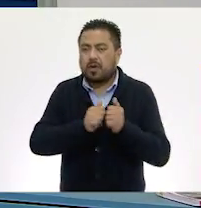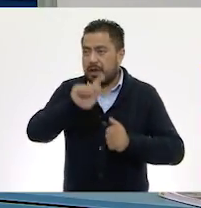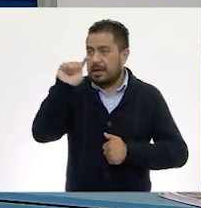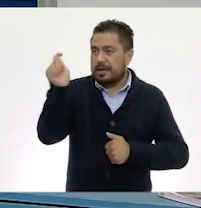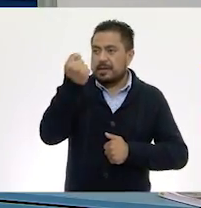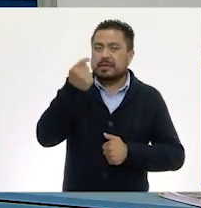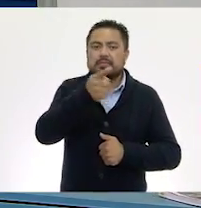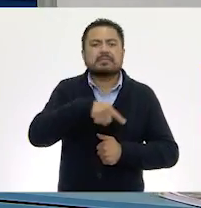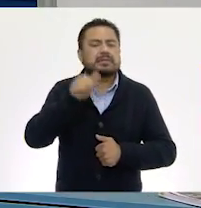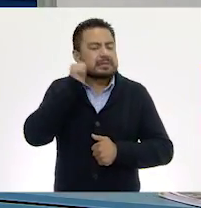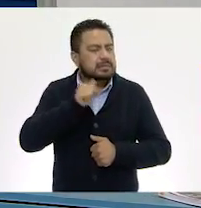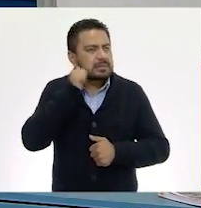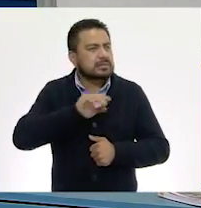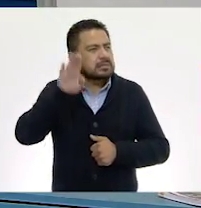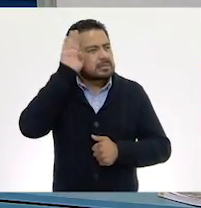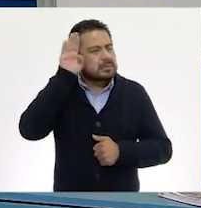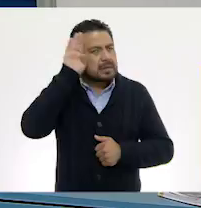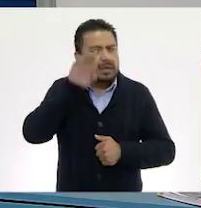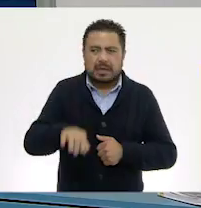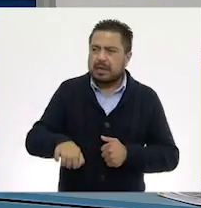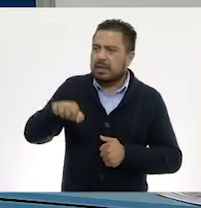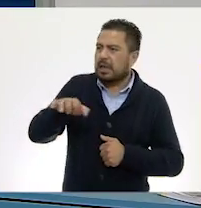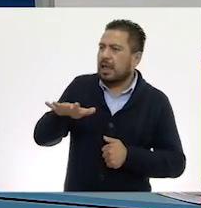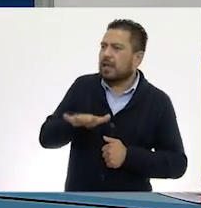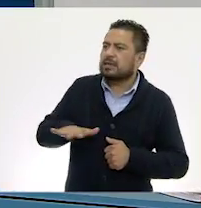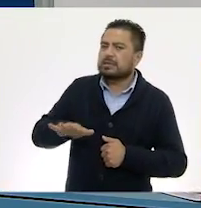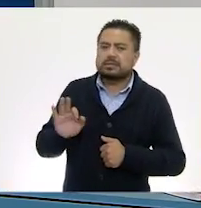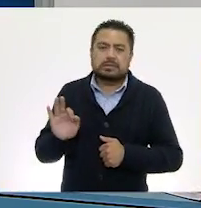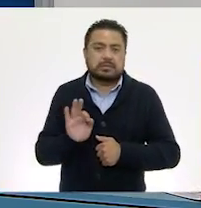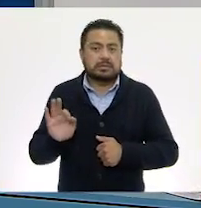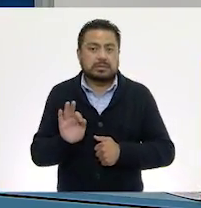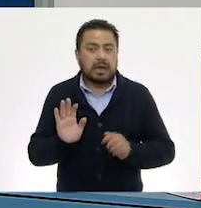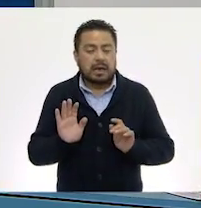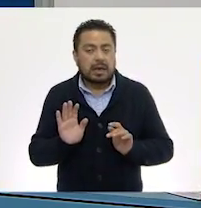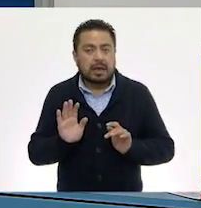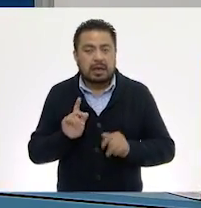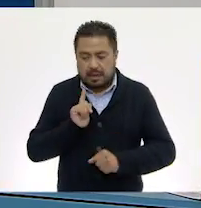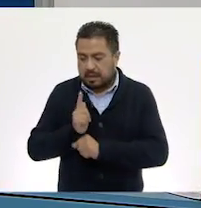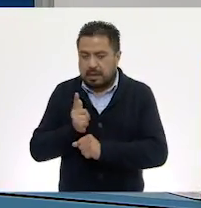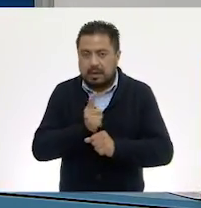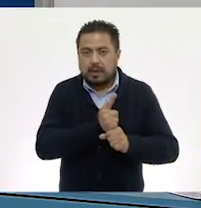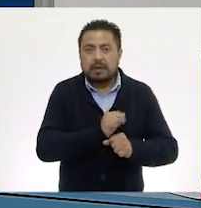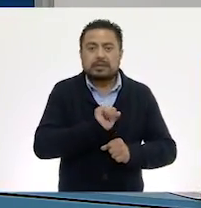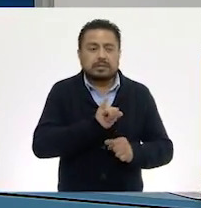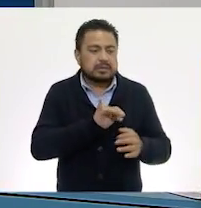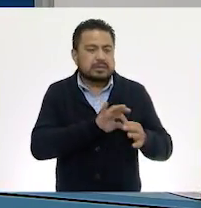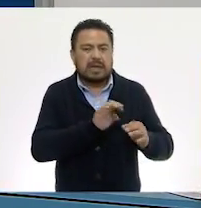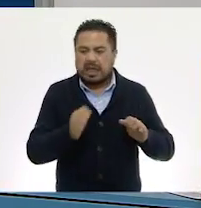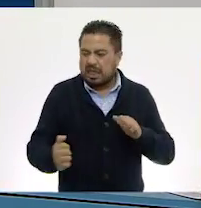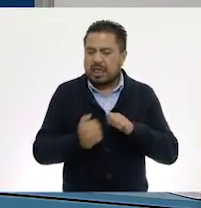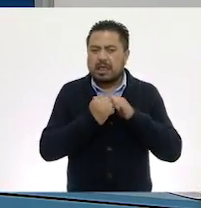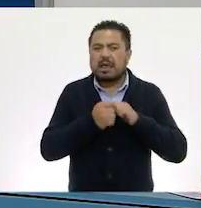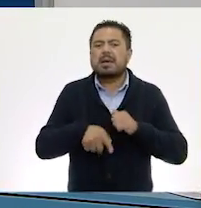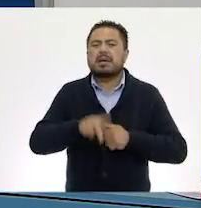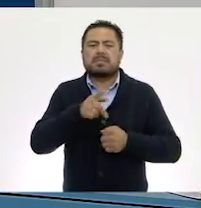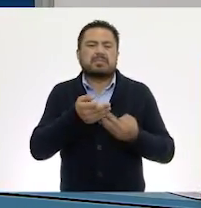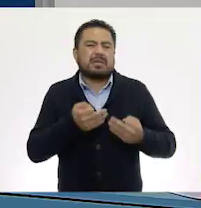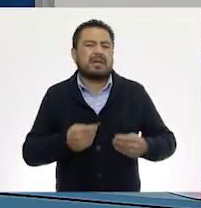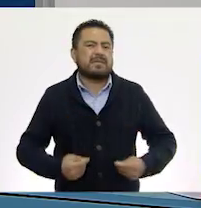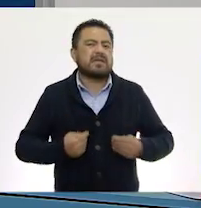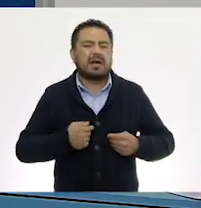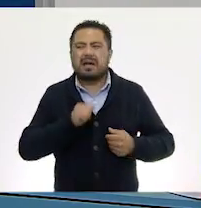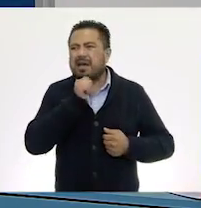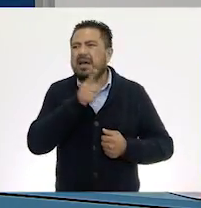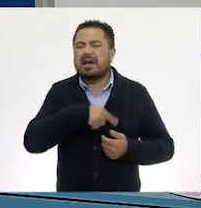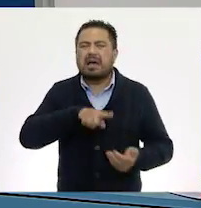tecnología. Siempre pensamos que los adultos podemos quizá darnos cuenta si se trata de un engaño, pero la realidad es que